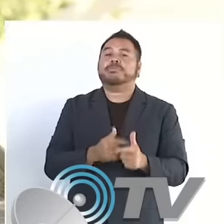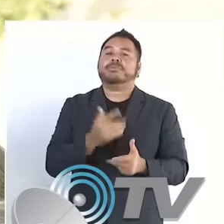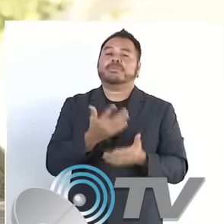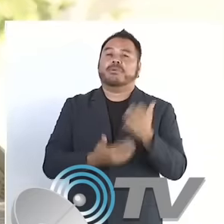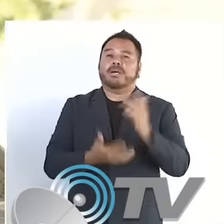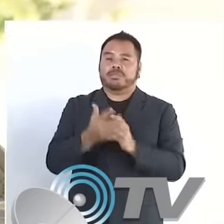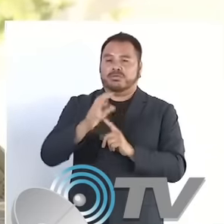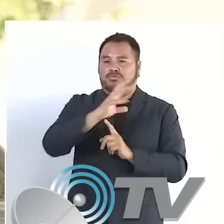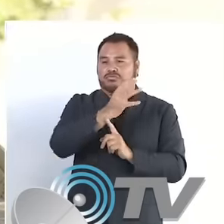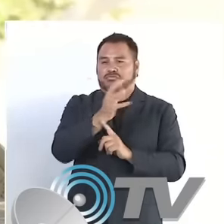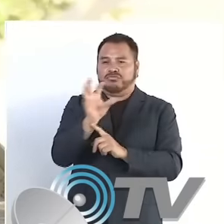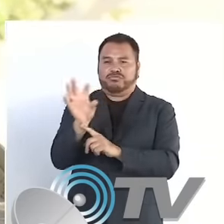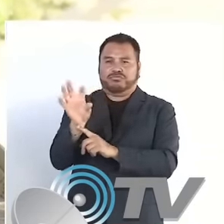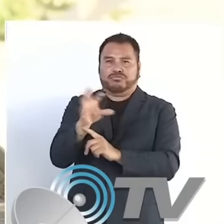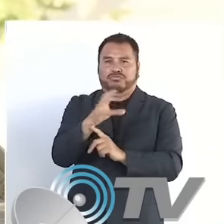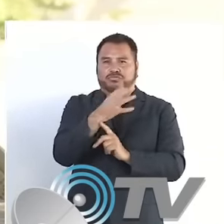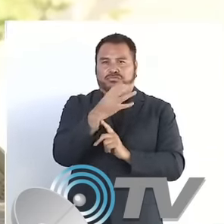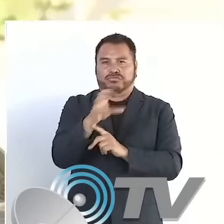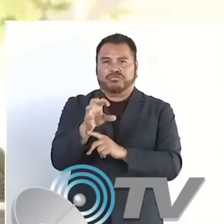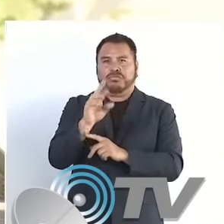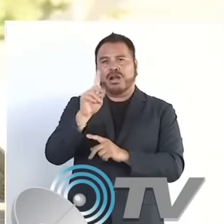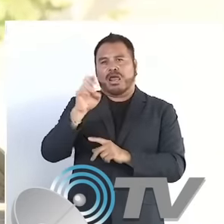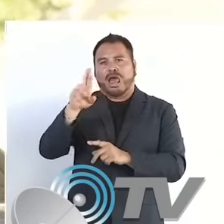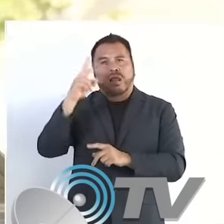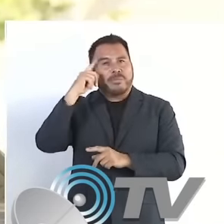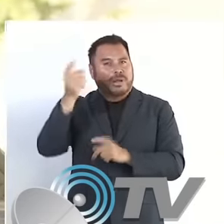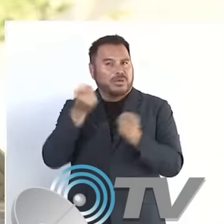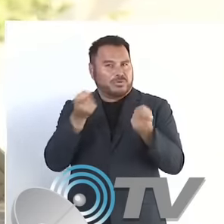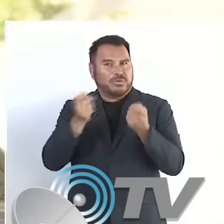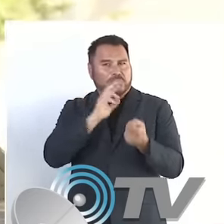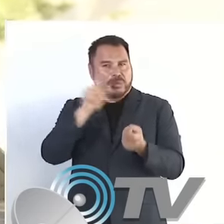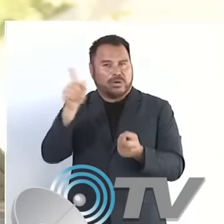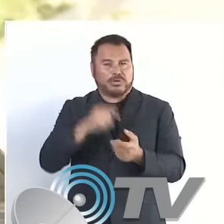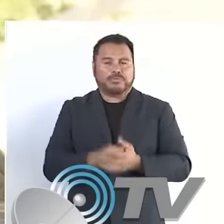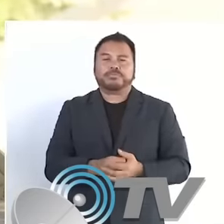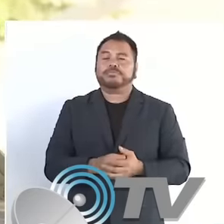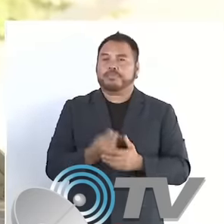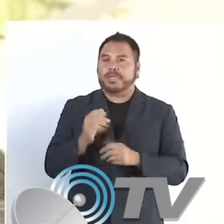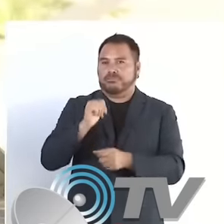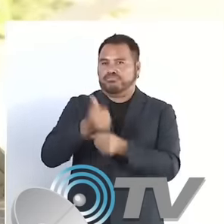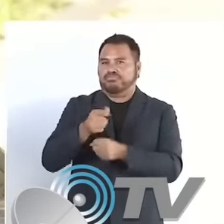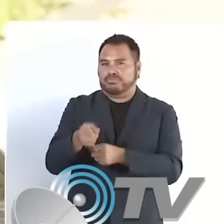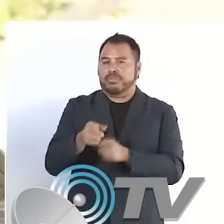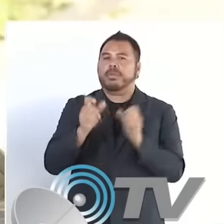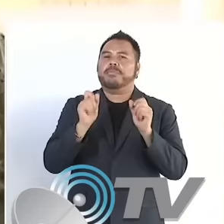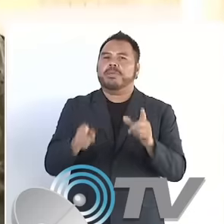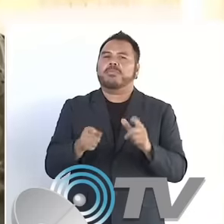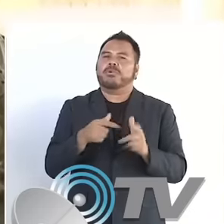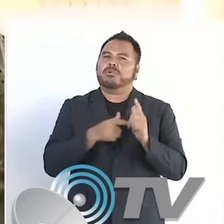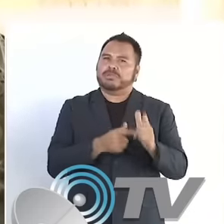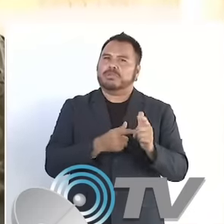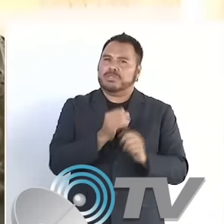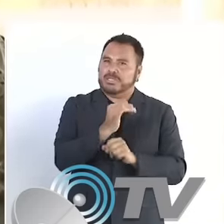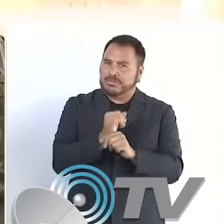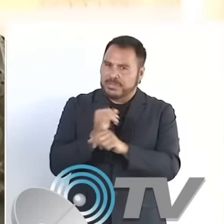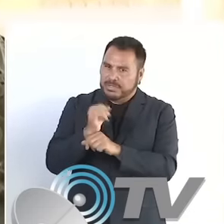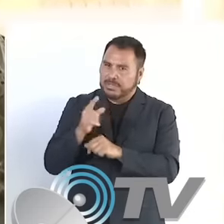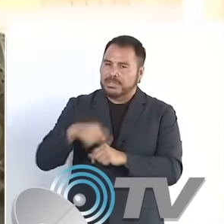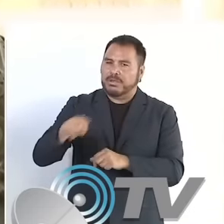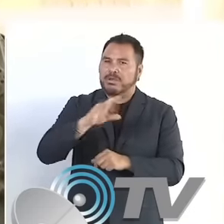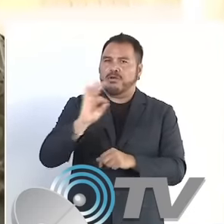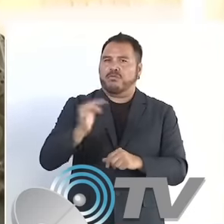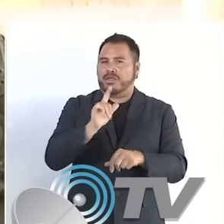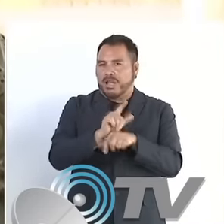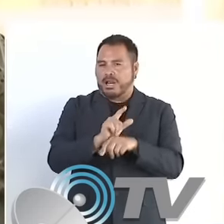radar de mayor capacidad para tener un buen control también. Y se va a seguir con las inspecciones federales